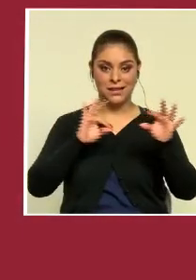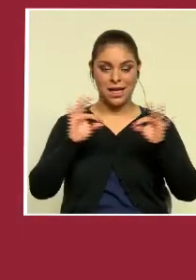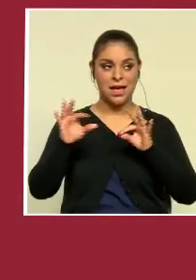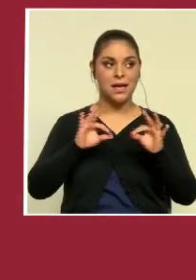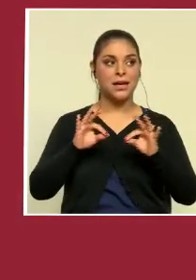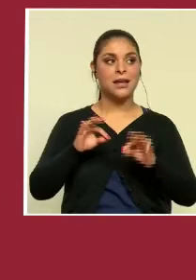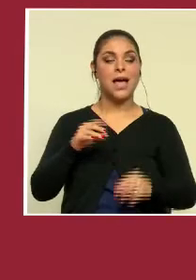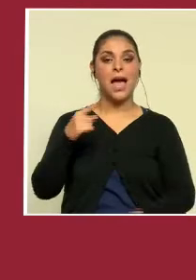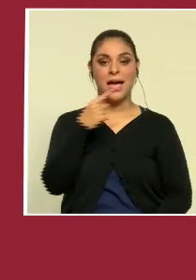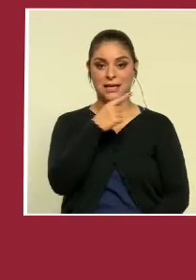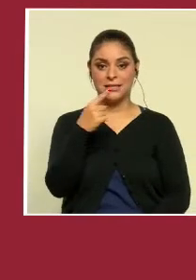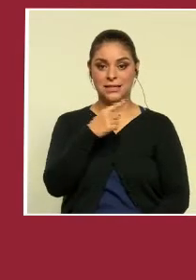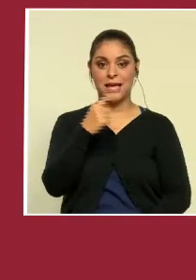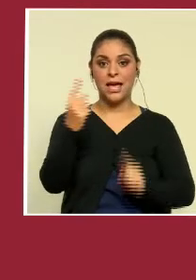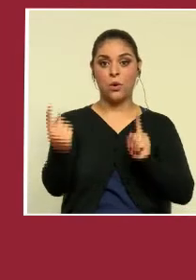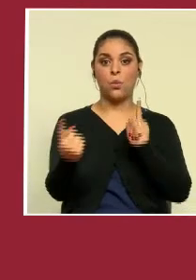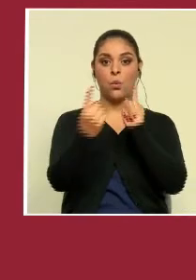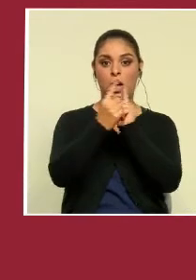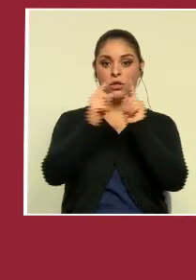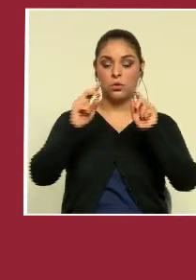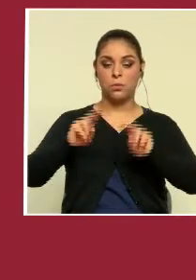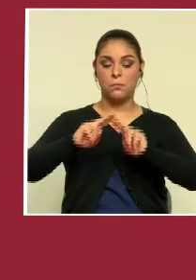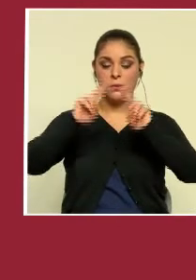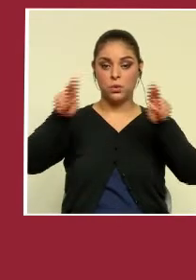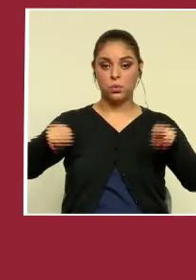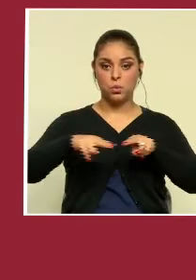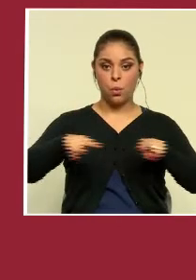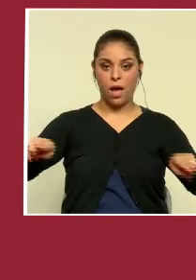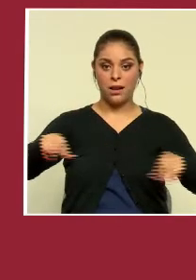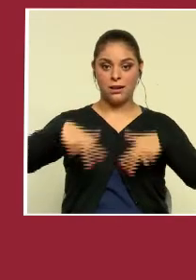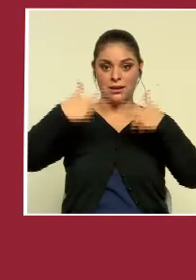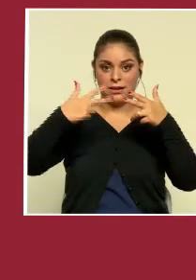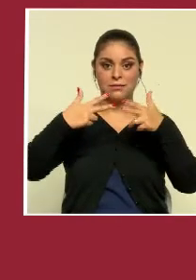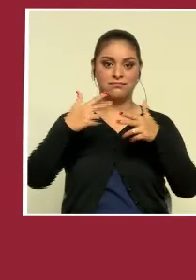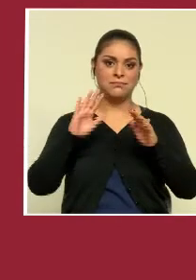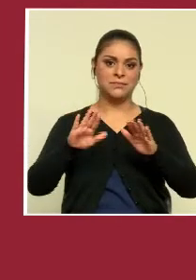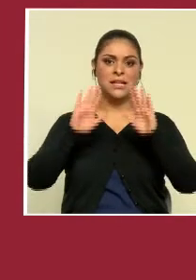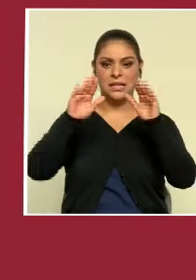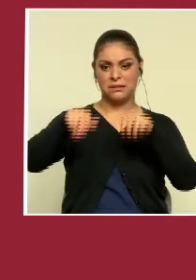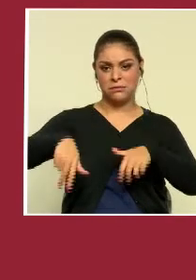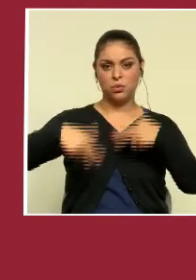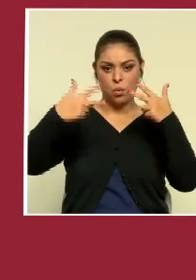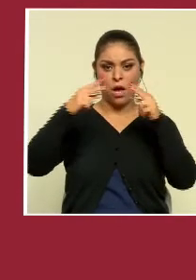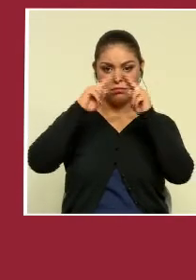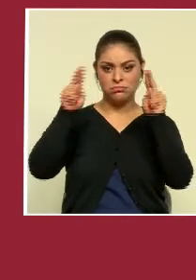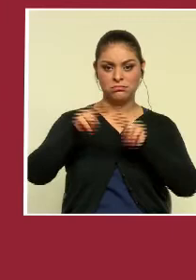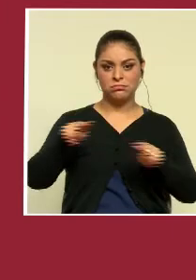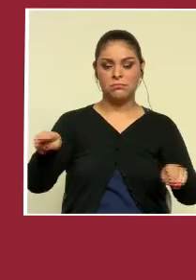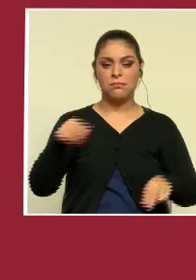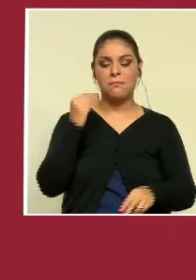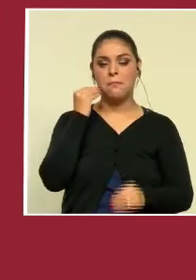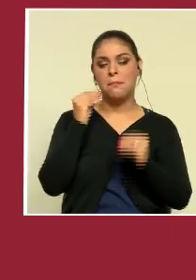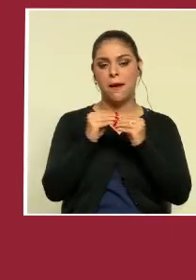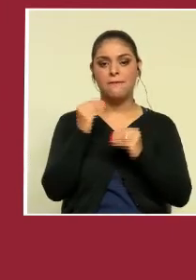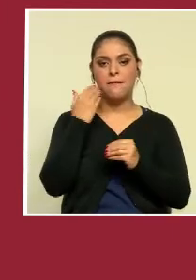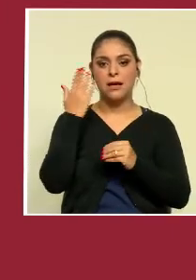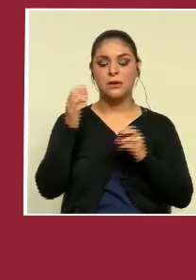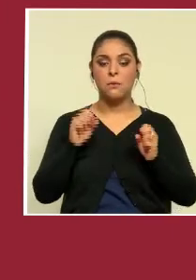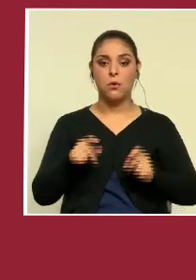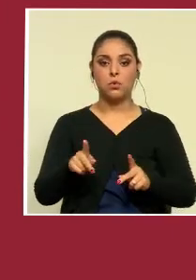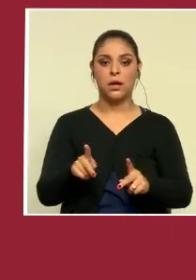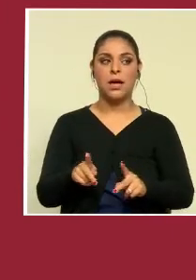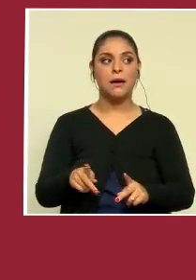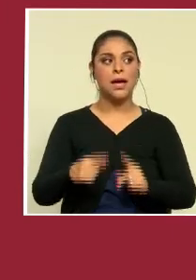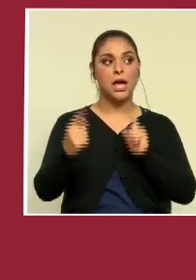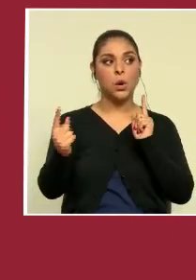este encuentro virtual entonces hay excelente que es virtual y nahuel qué lindo la oportunidad más oportunidad de otro